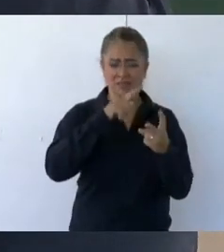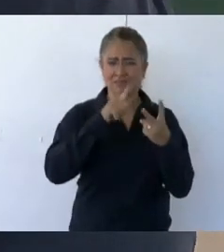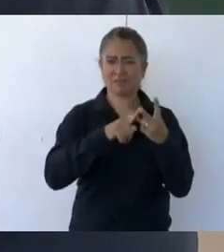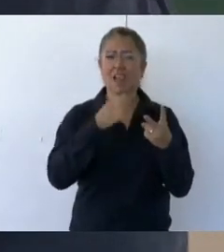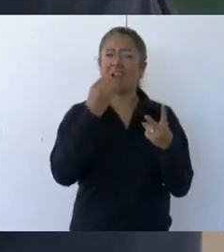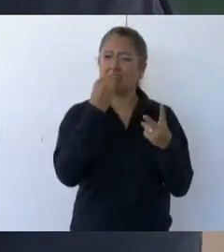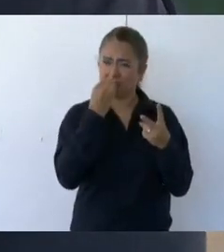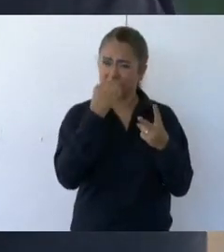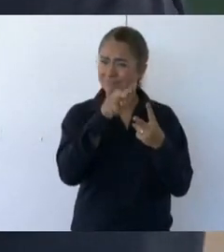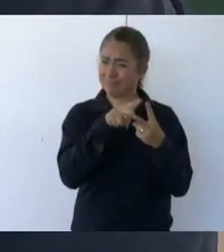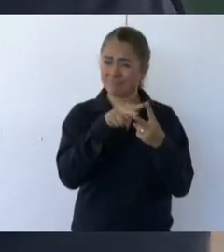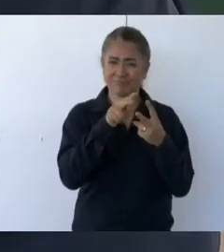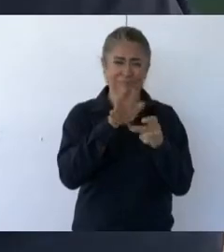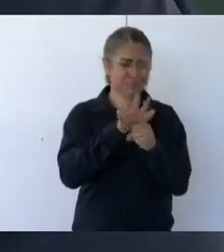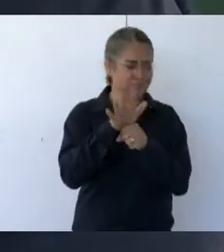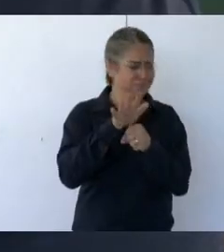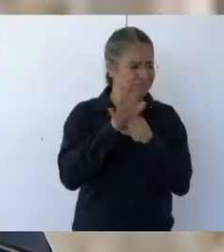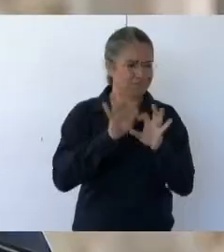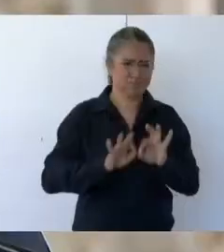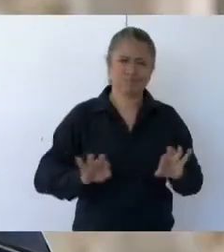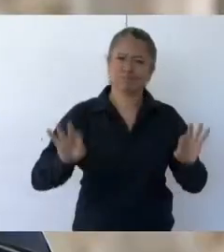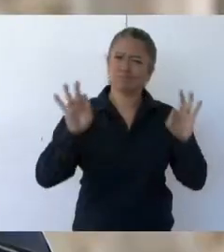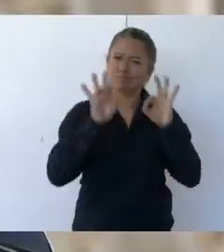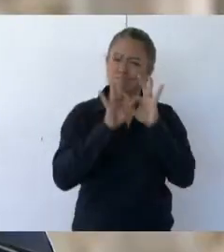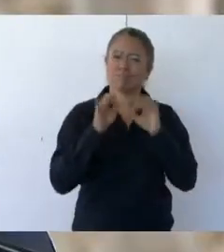acciones de la fórmula: